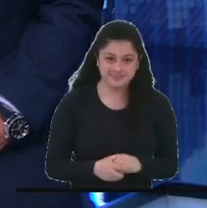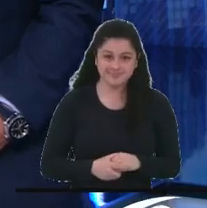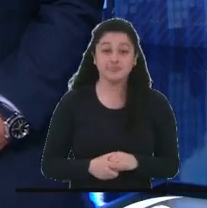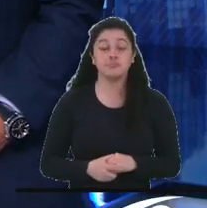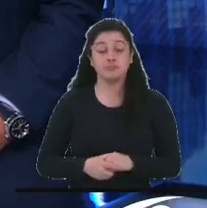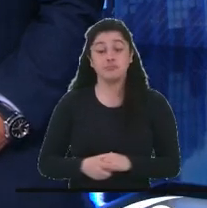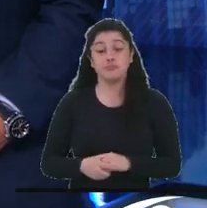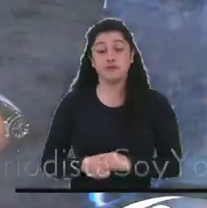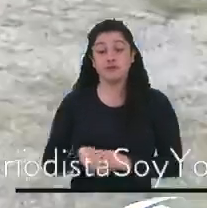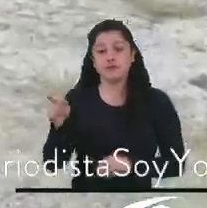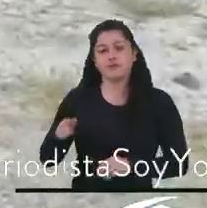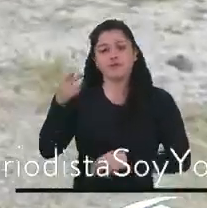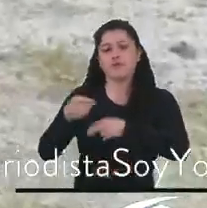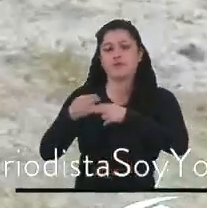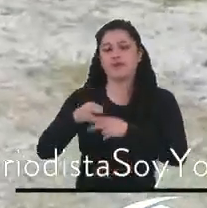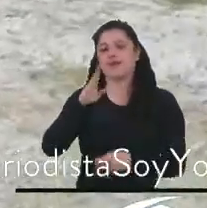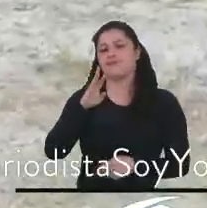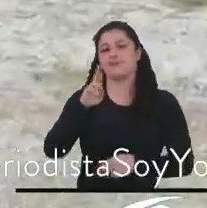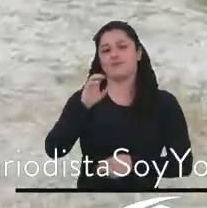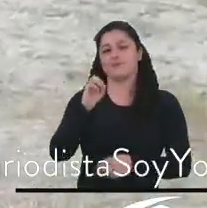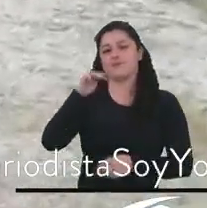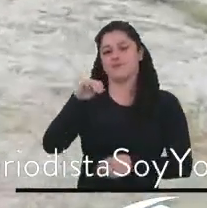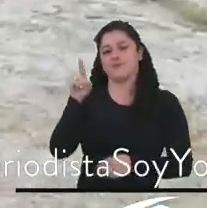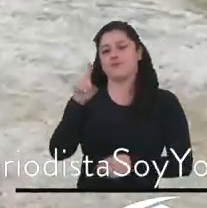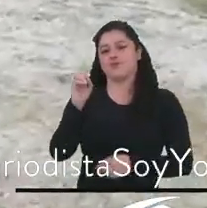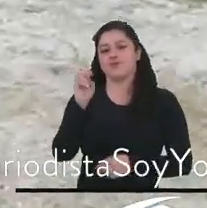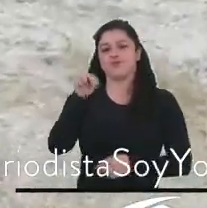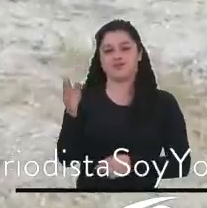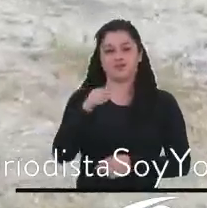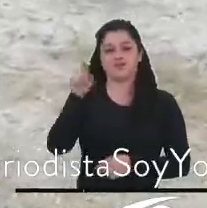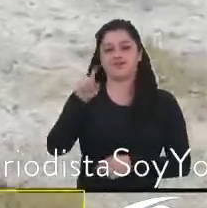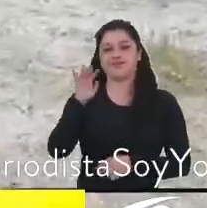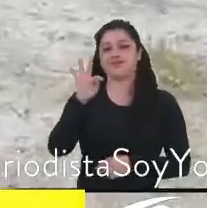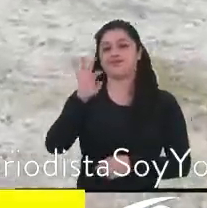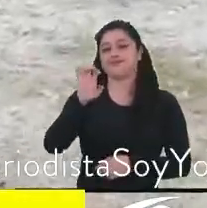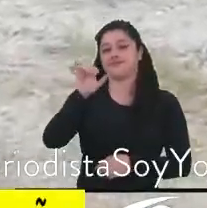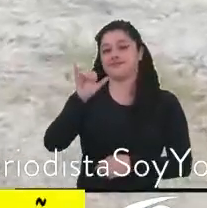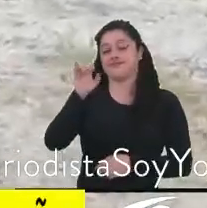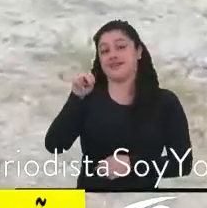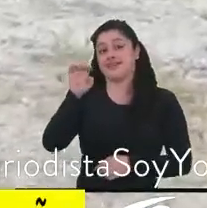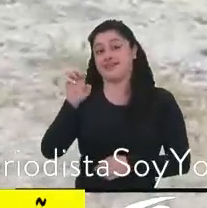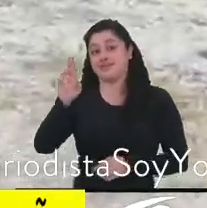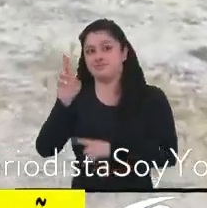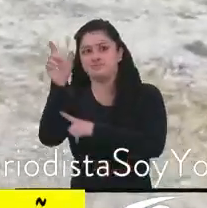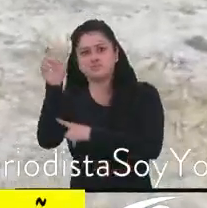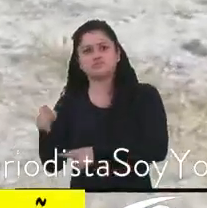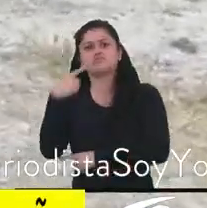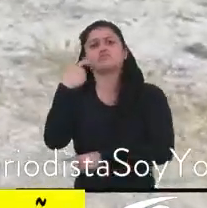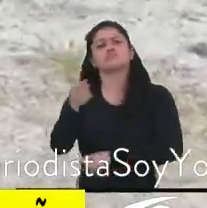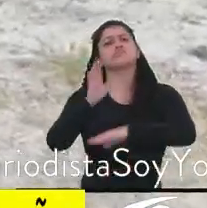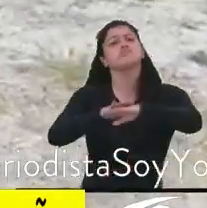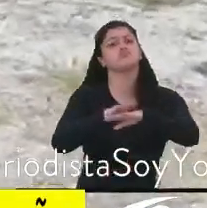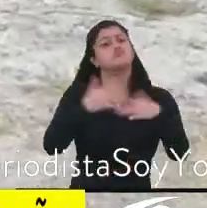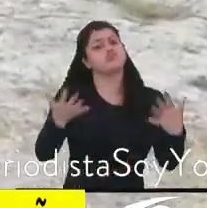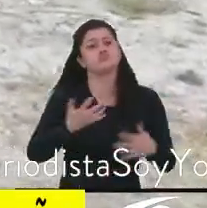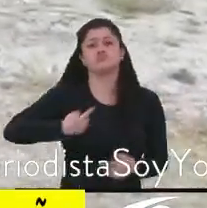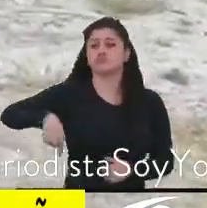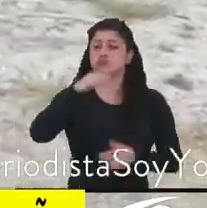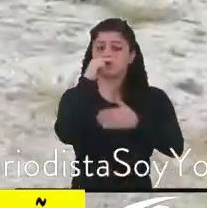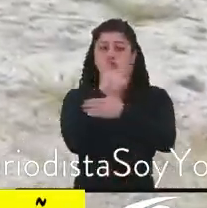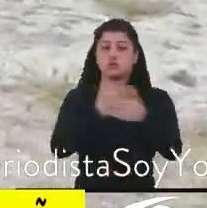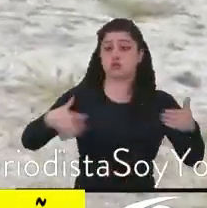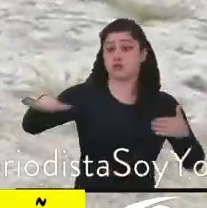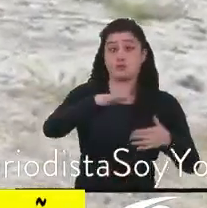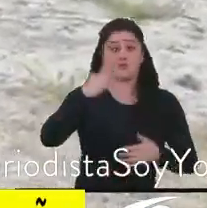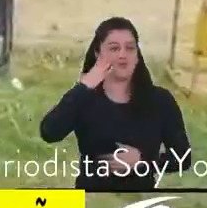Mi nombre es Bronson Esteles Salazar Villa. Yo soy un deportista de Ocaña, norte de Santander. Desde